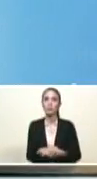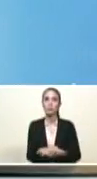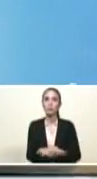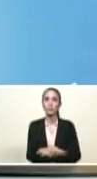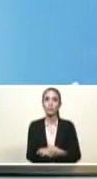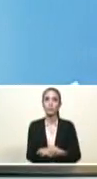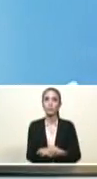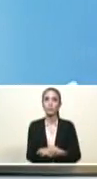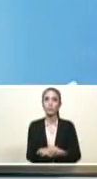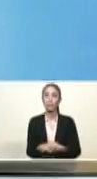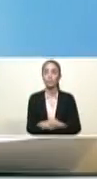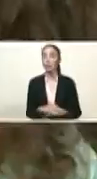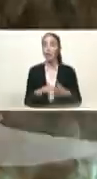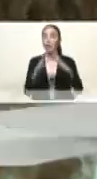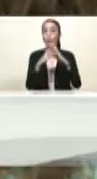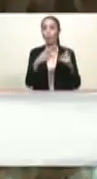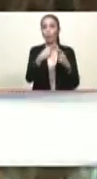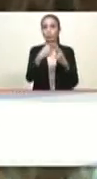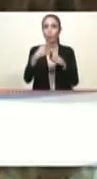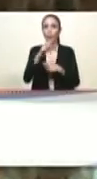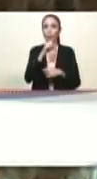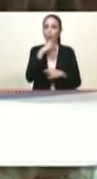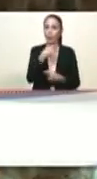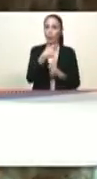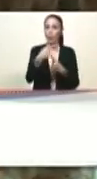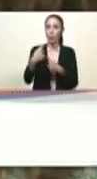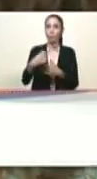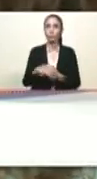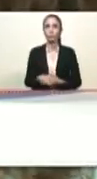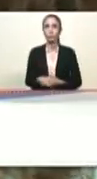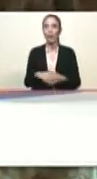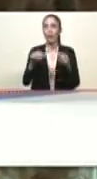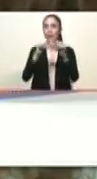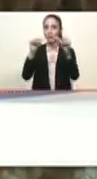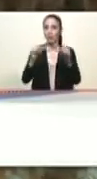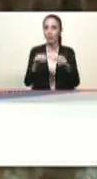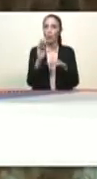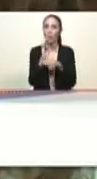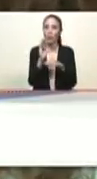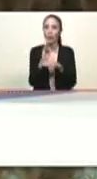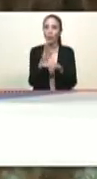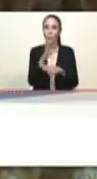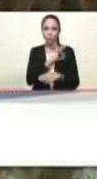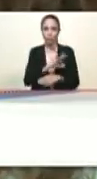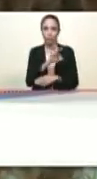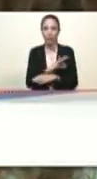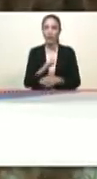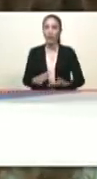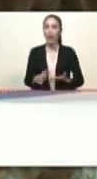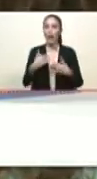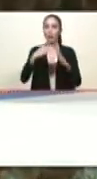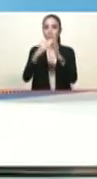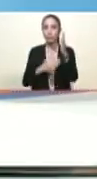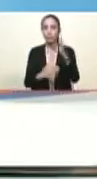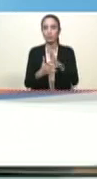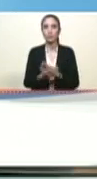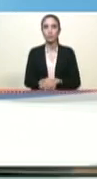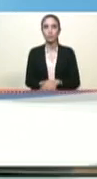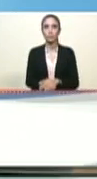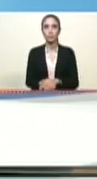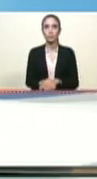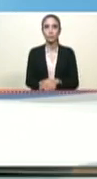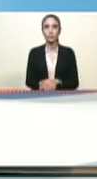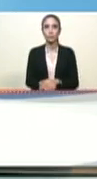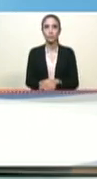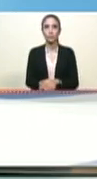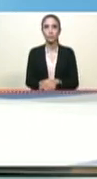que las pensiones y jubilaciones otorgadas mediante el sistema de seguridad social no podrán ser inferiores al salario mínimo urbano,